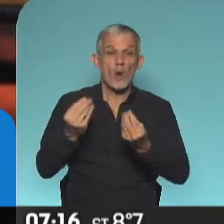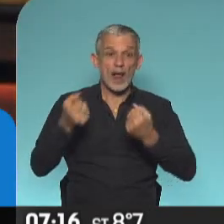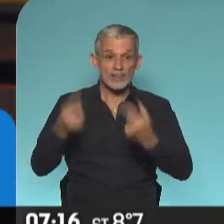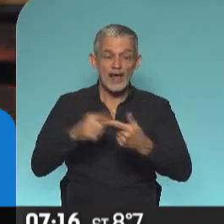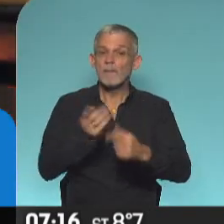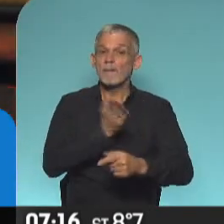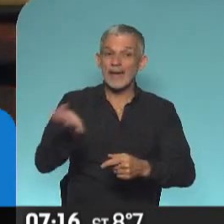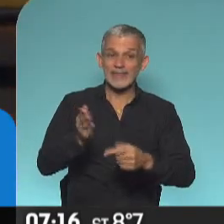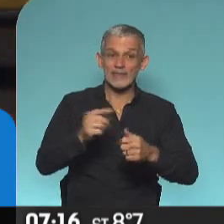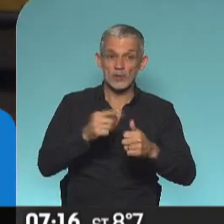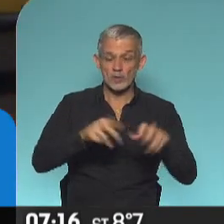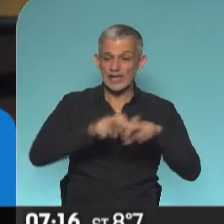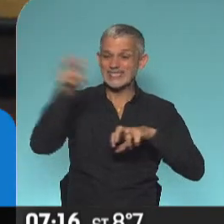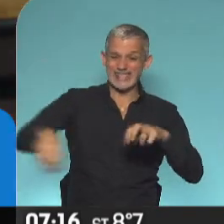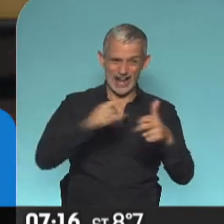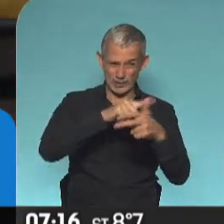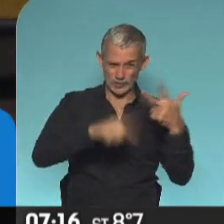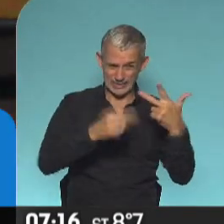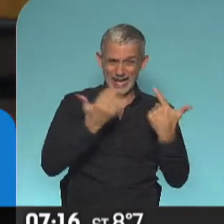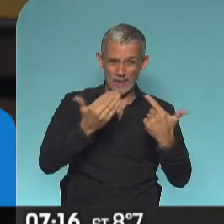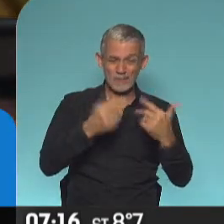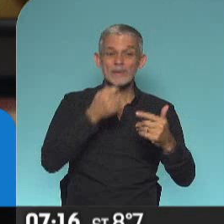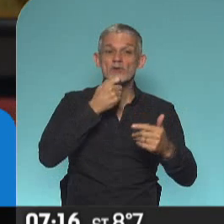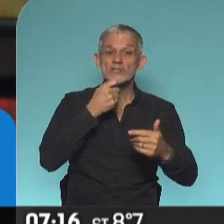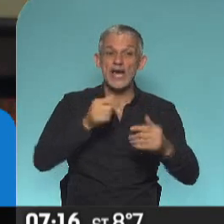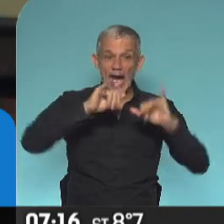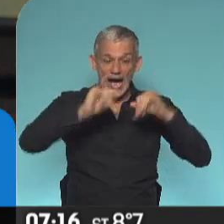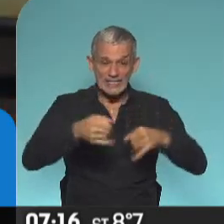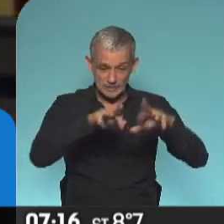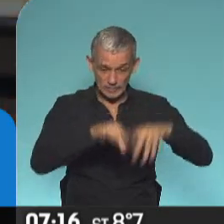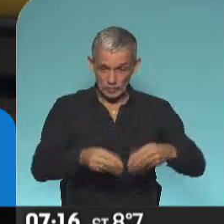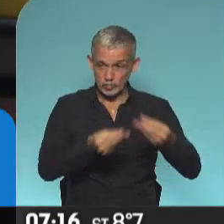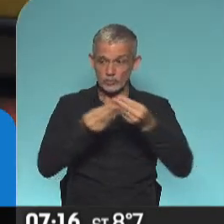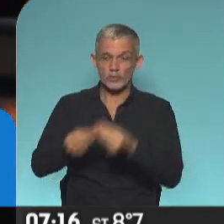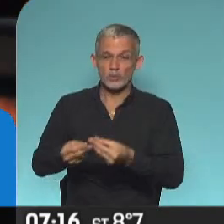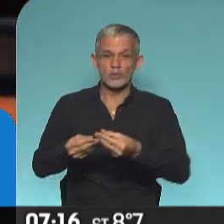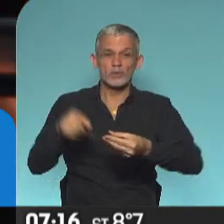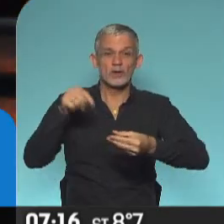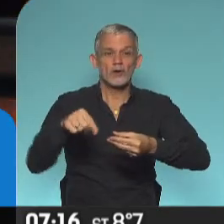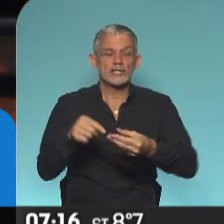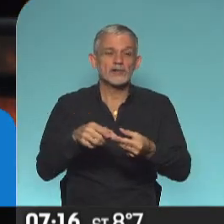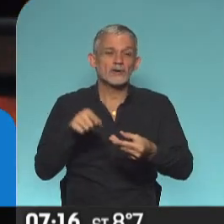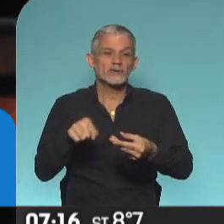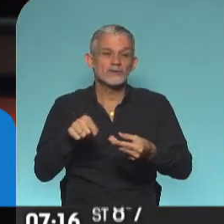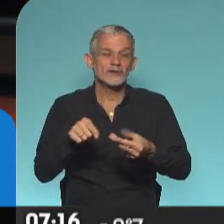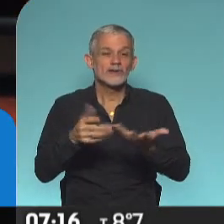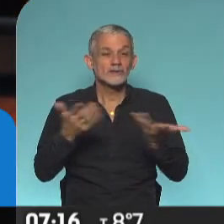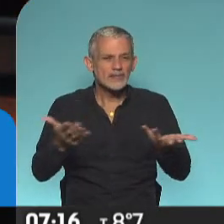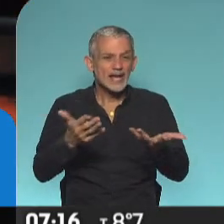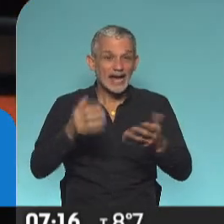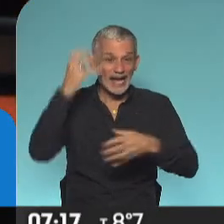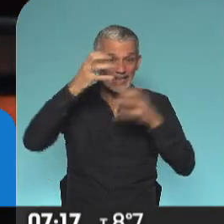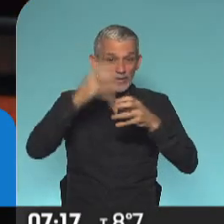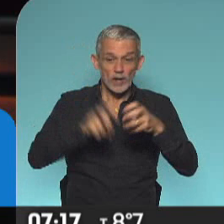al pedido de salto de distancia. Esto es, si va a aceptar, tratar, salteándose a un tribunal,